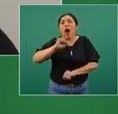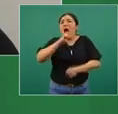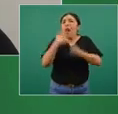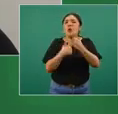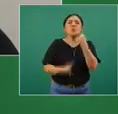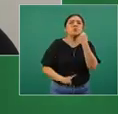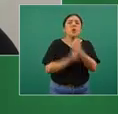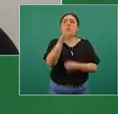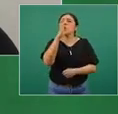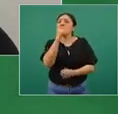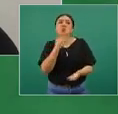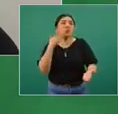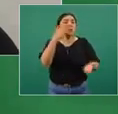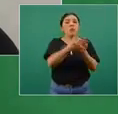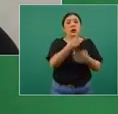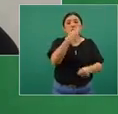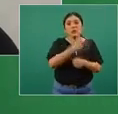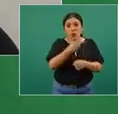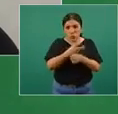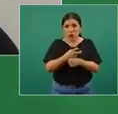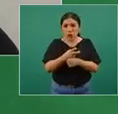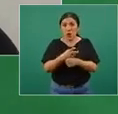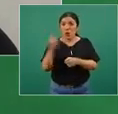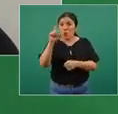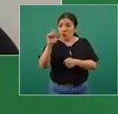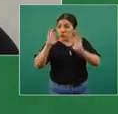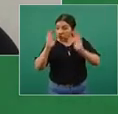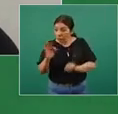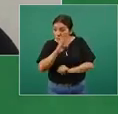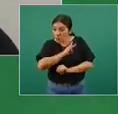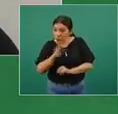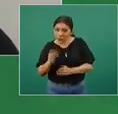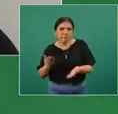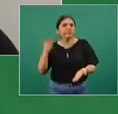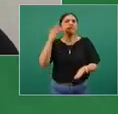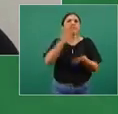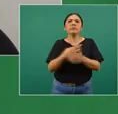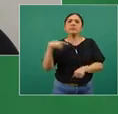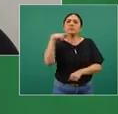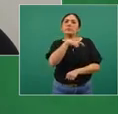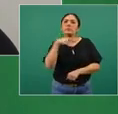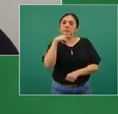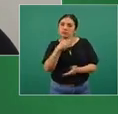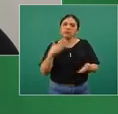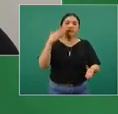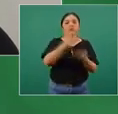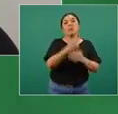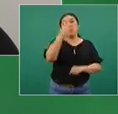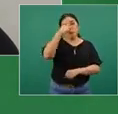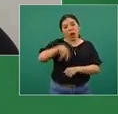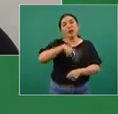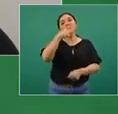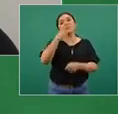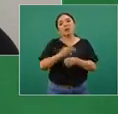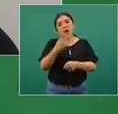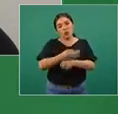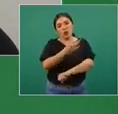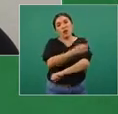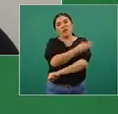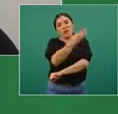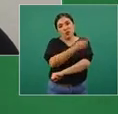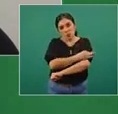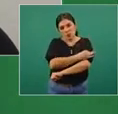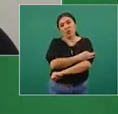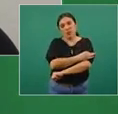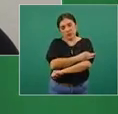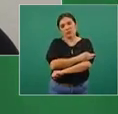tipo de este inconveniente, pues vayan inmediatamente en los siguientes días que le tocaba para que puedan en